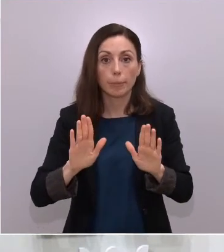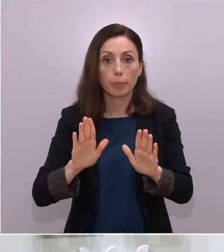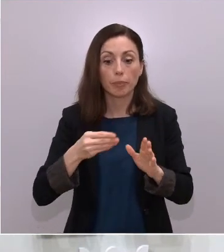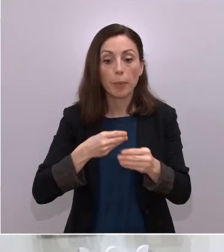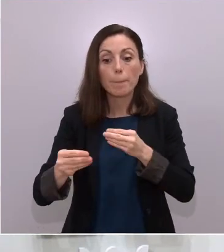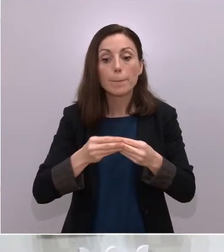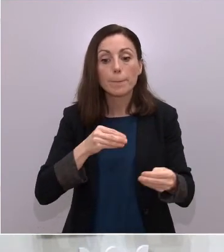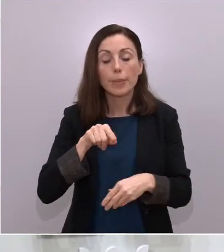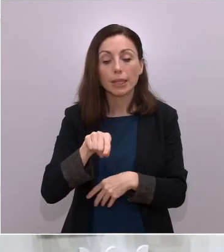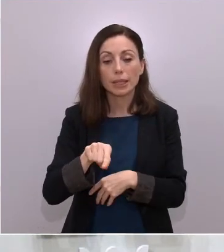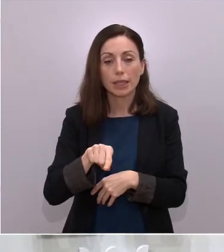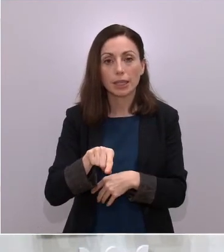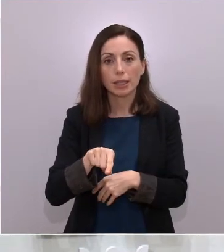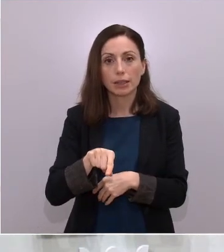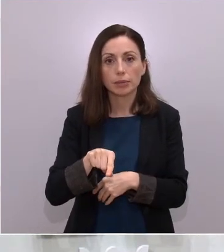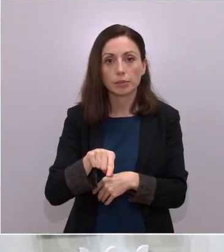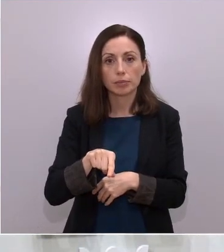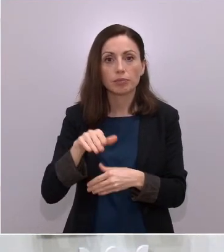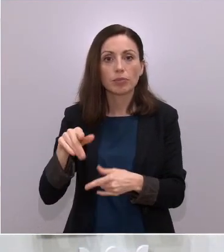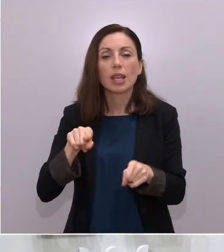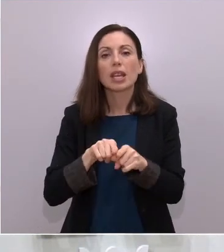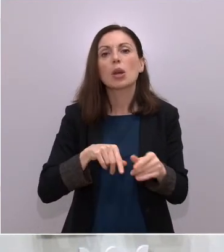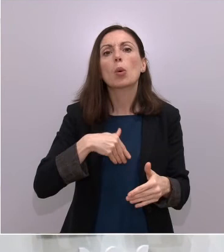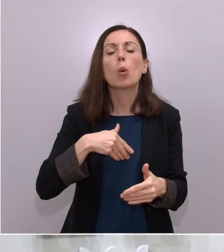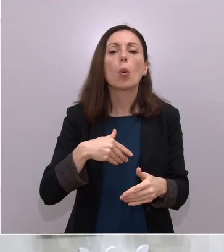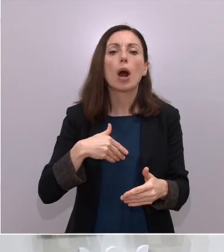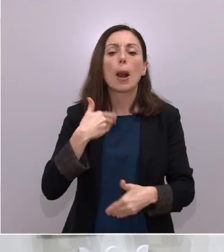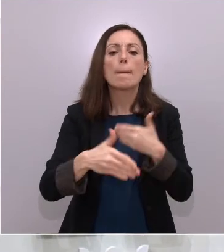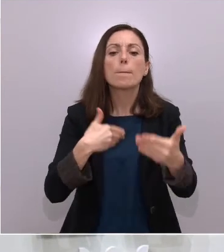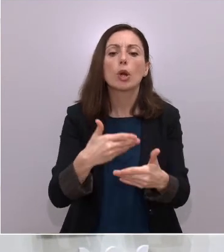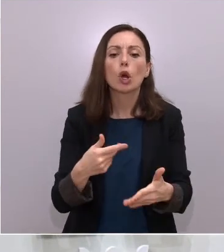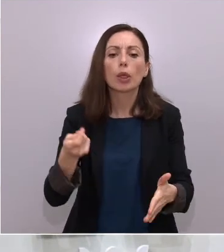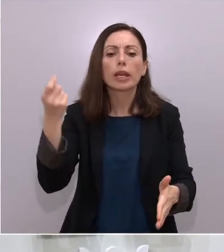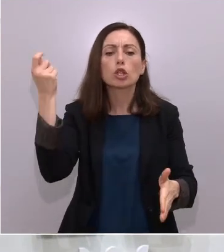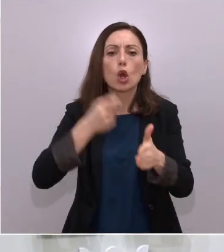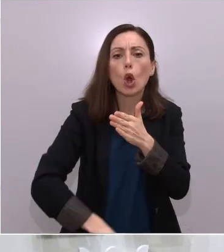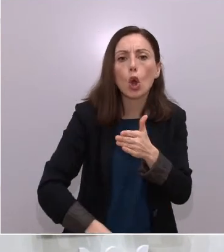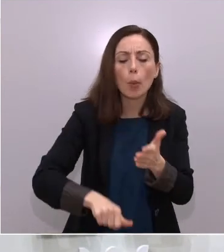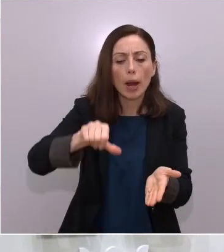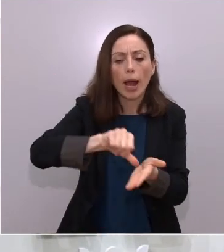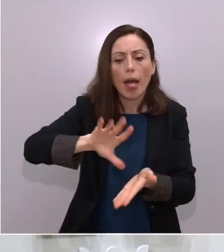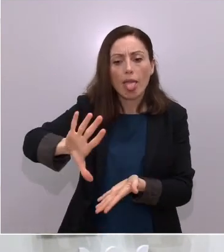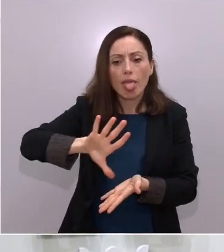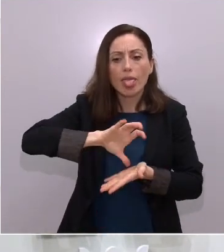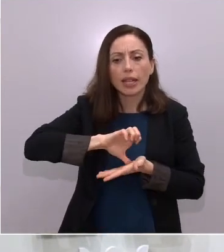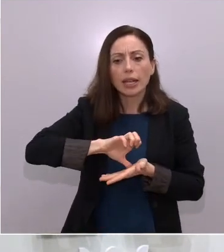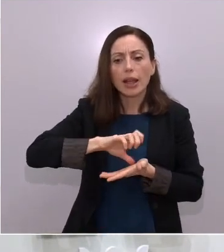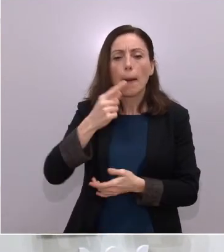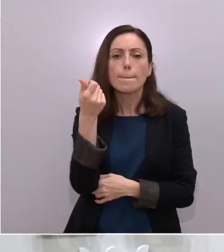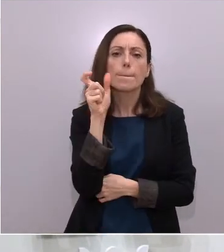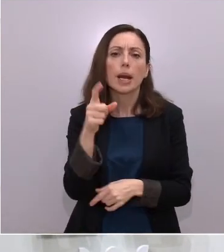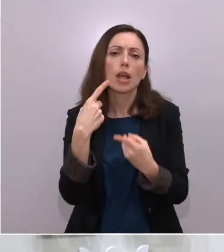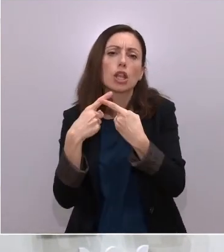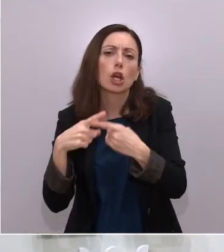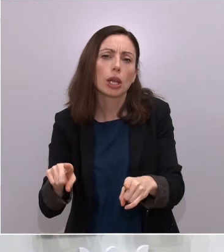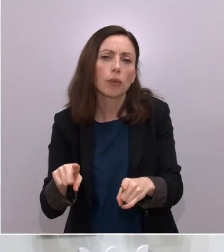esas partidas se introduce en procesos de compra centralizada, por lo tanto pasan a tener otros precios, por lo tanto pasan a destinarse